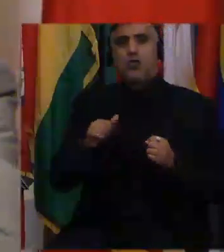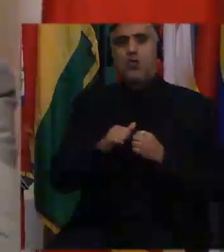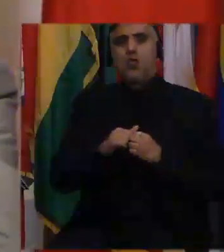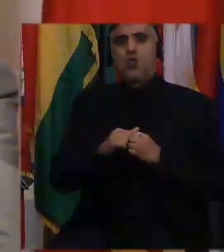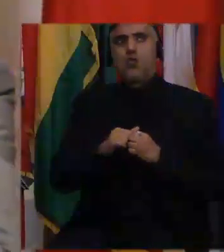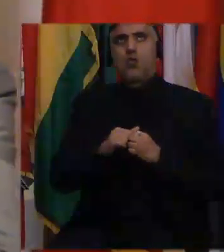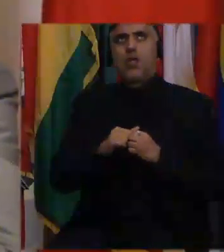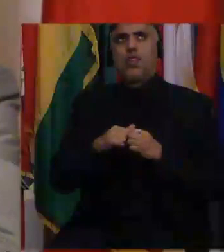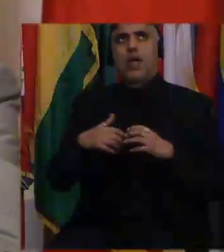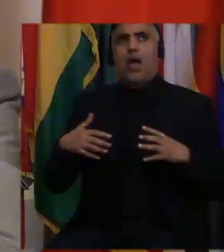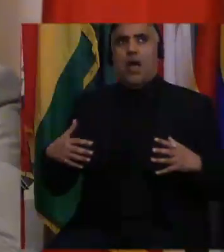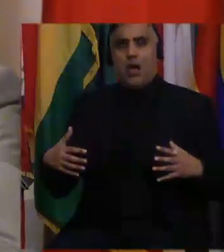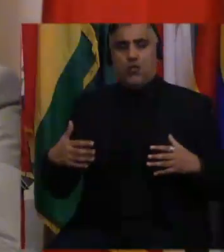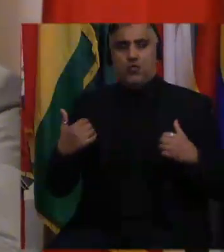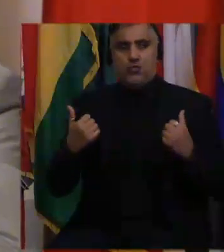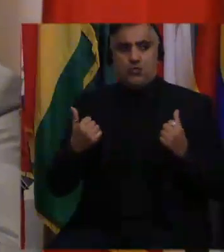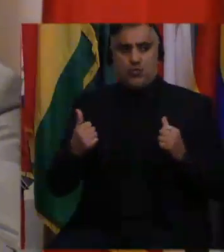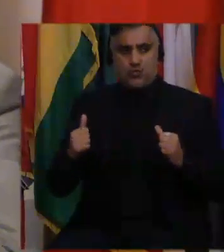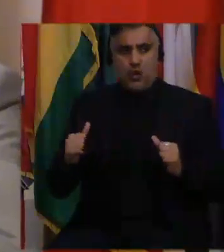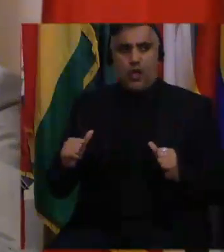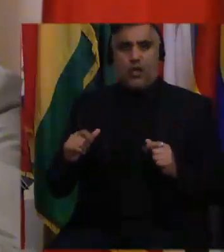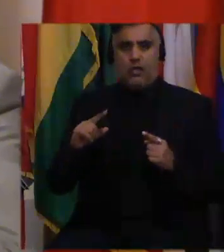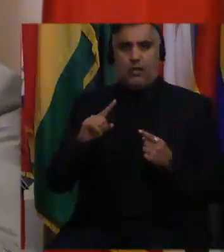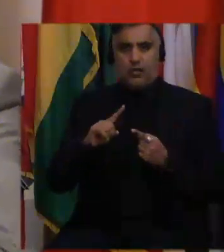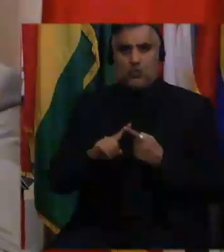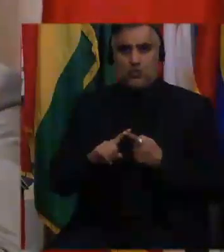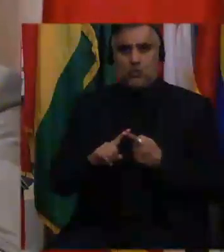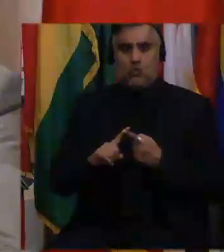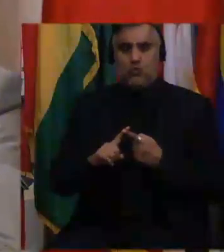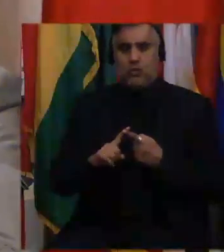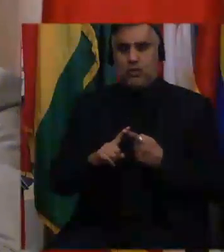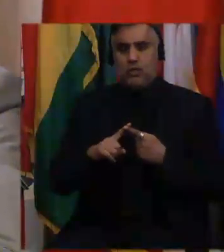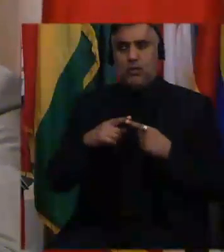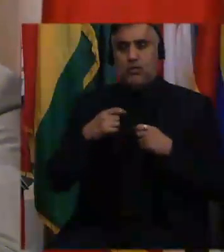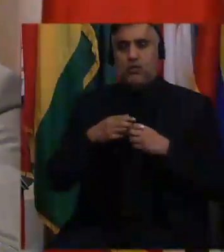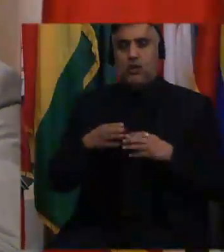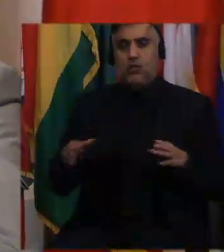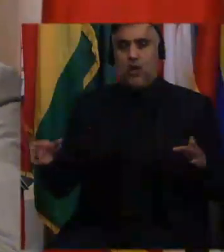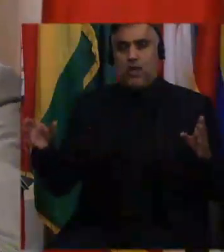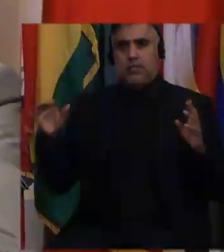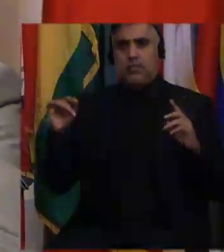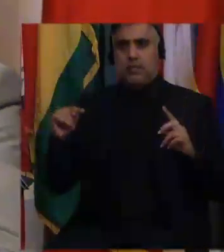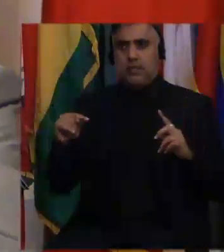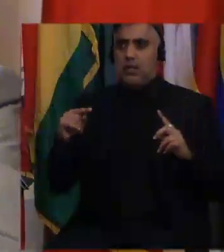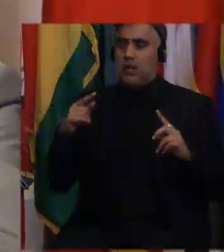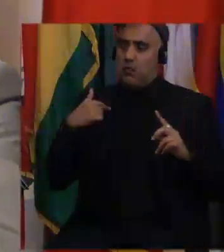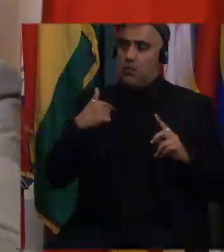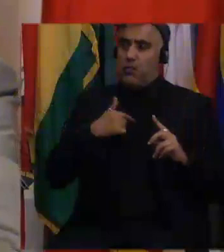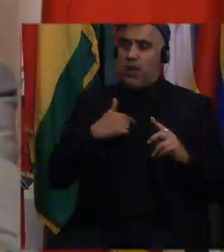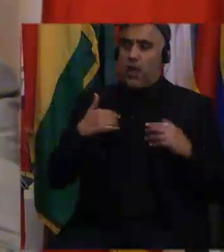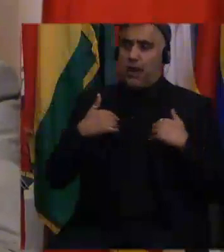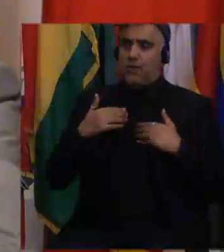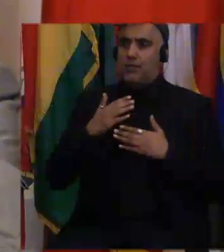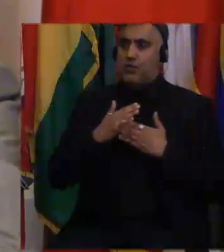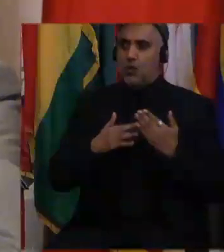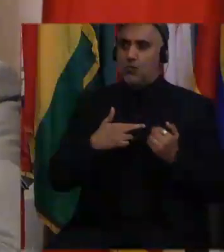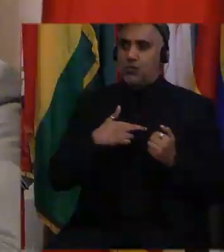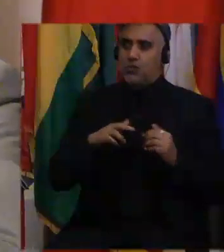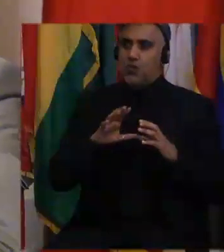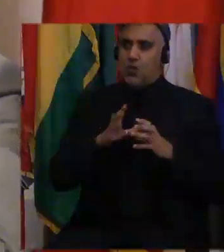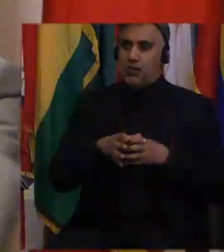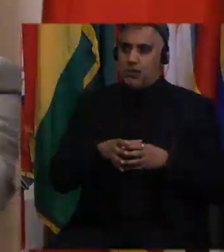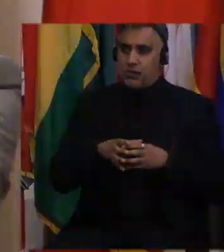banalizar o transformar eso como una regla, la verdad es que existen también varias organizaciones de carácter religioso que nos ayudan